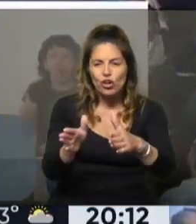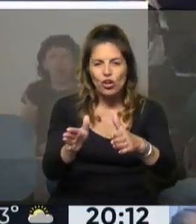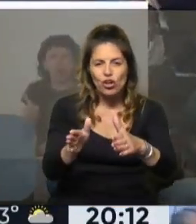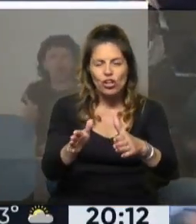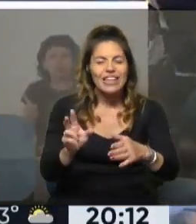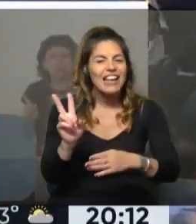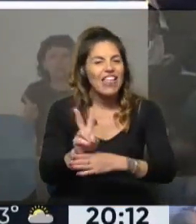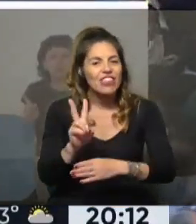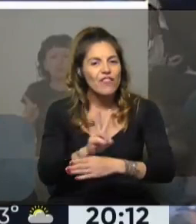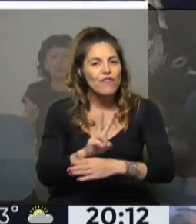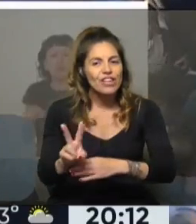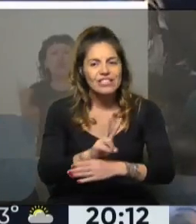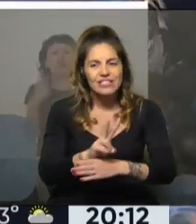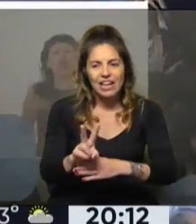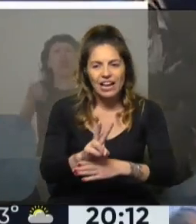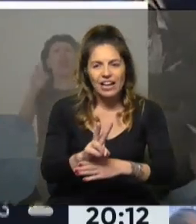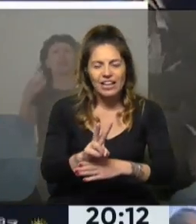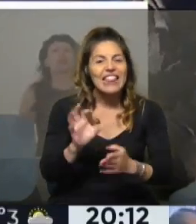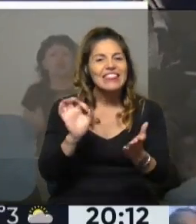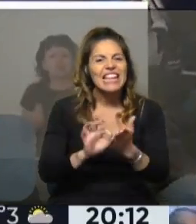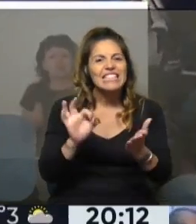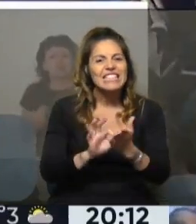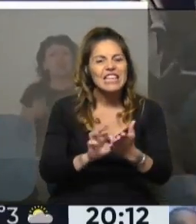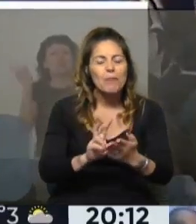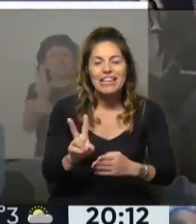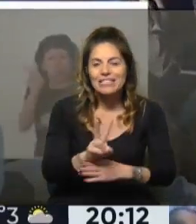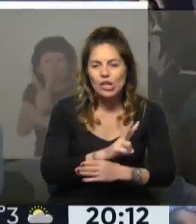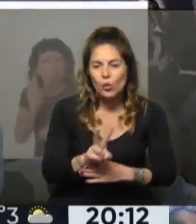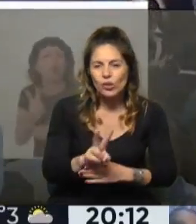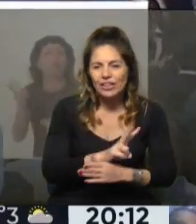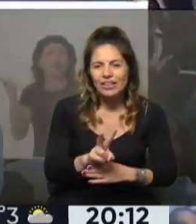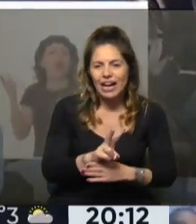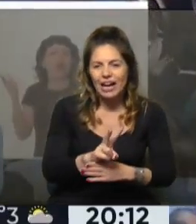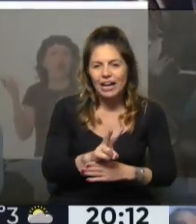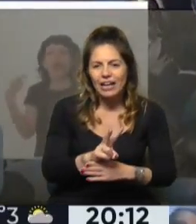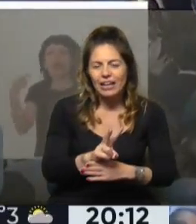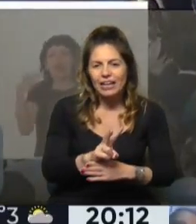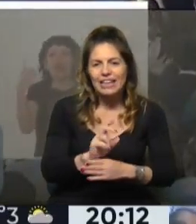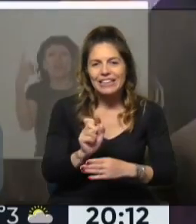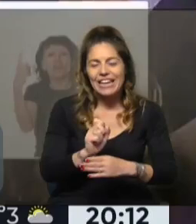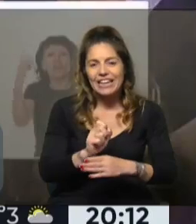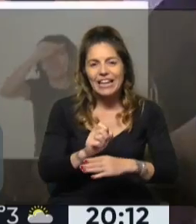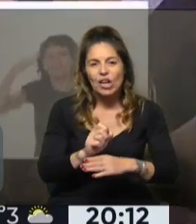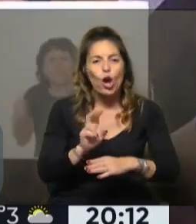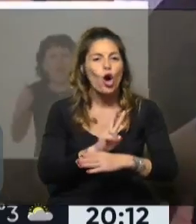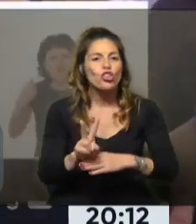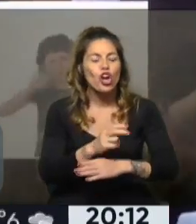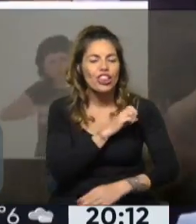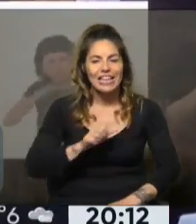la defensa del sistema de seguridad en manos del Estado